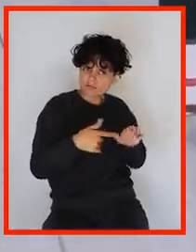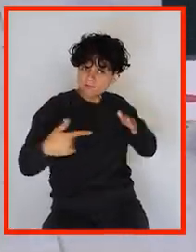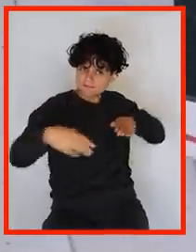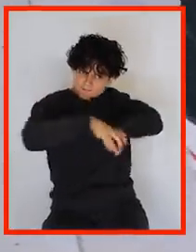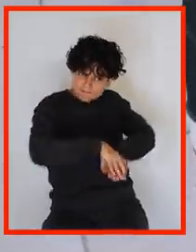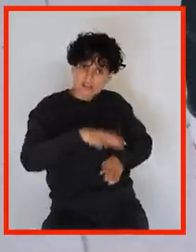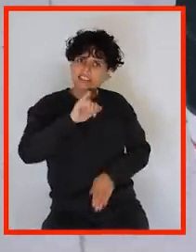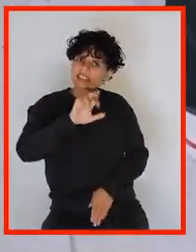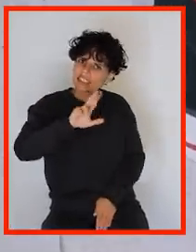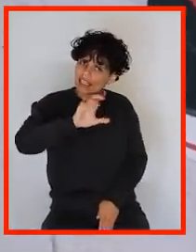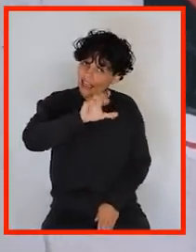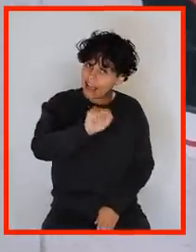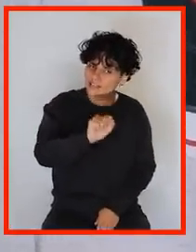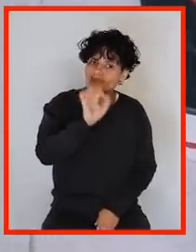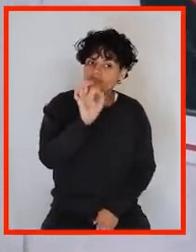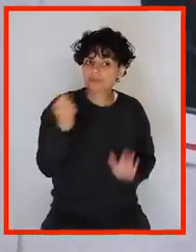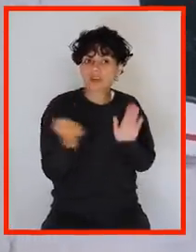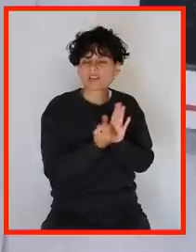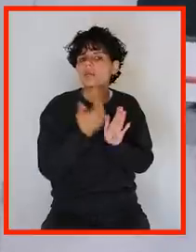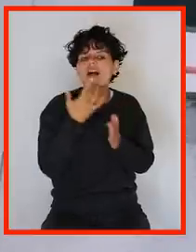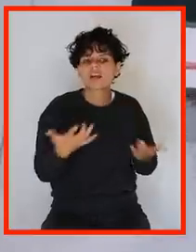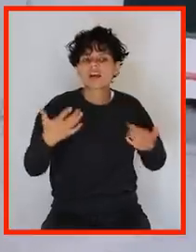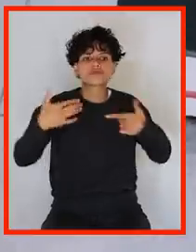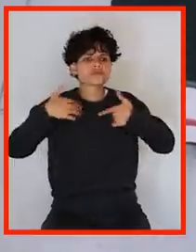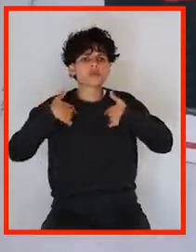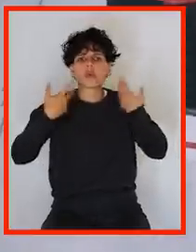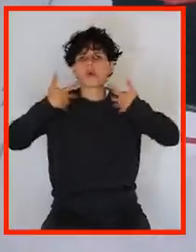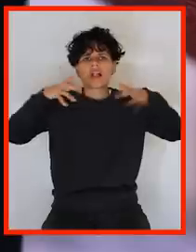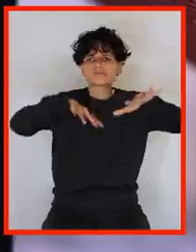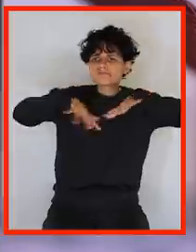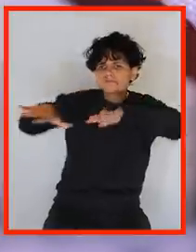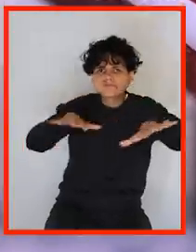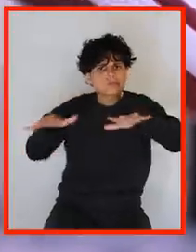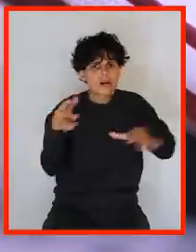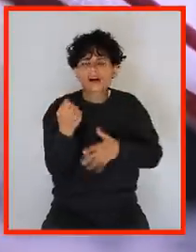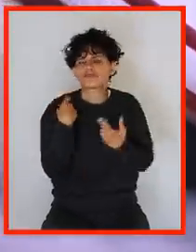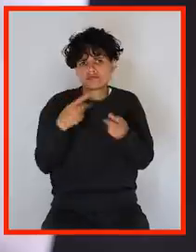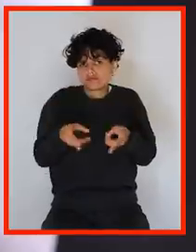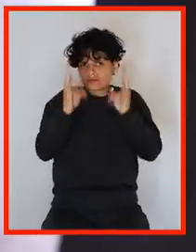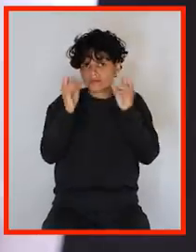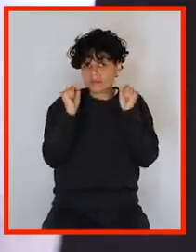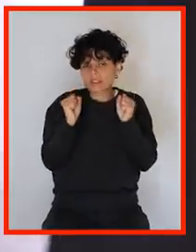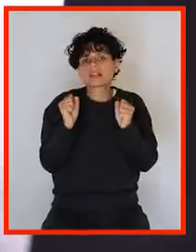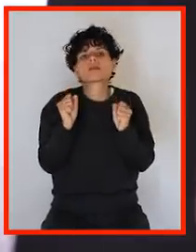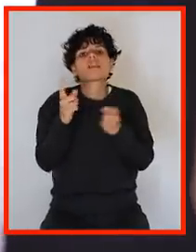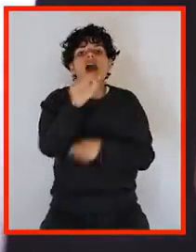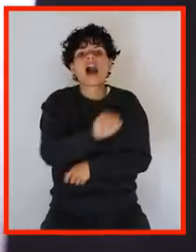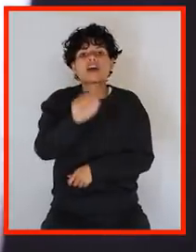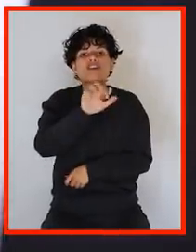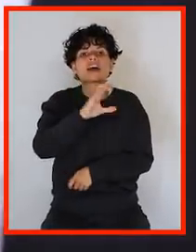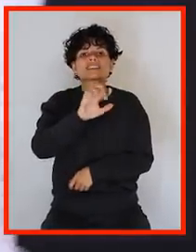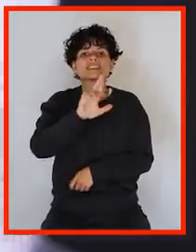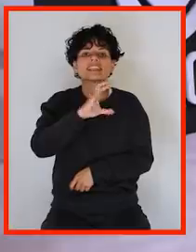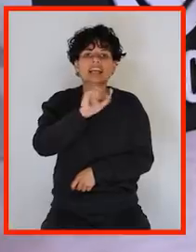son mis circa de alta gama que sirven para todo el movimiento urbano. Arroba circa chile. Vayan a seguirlo